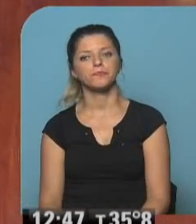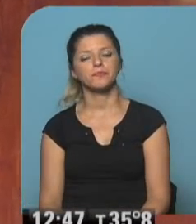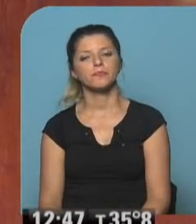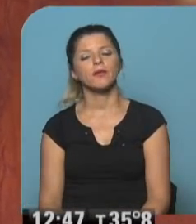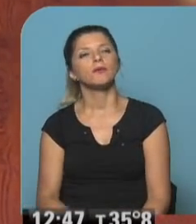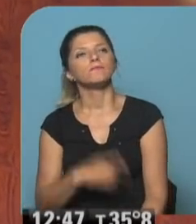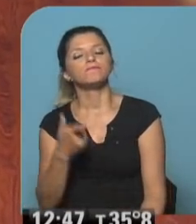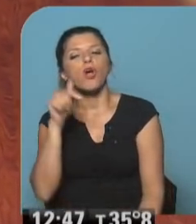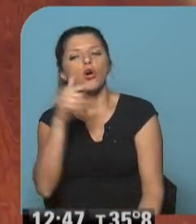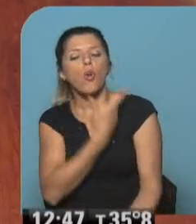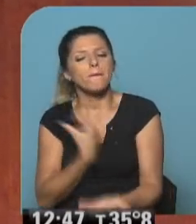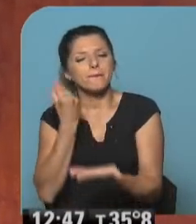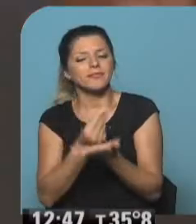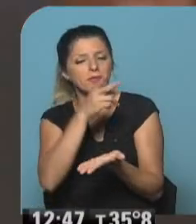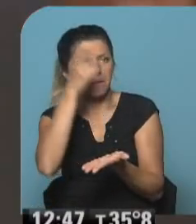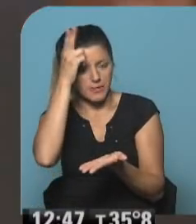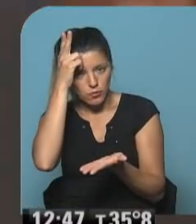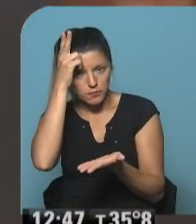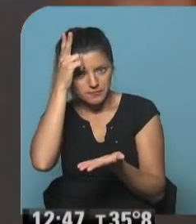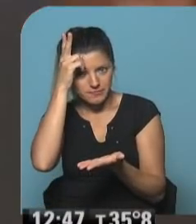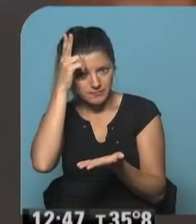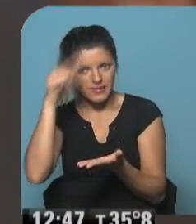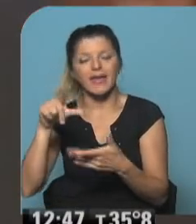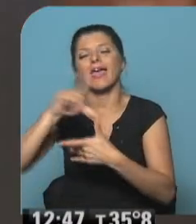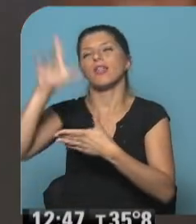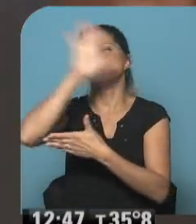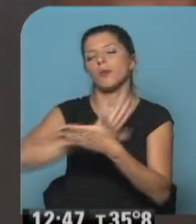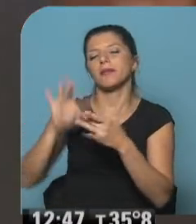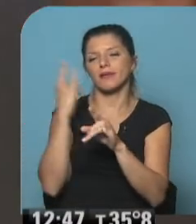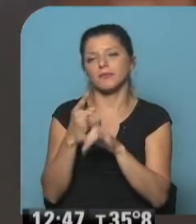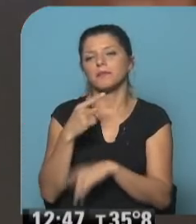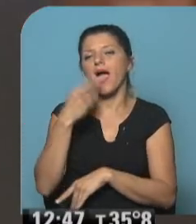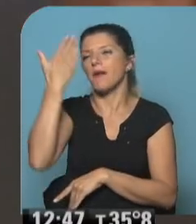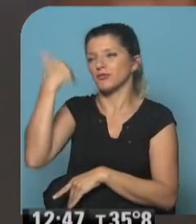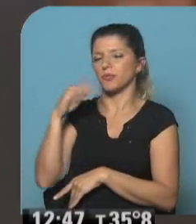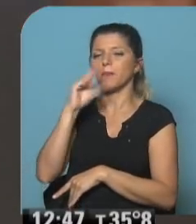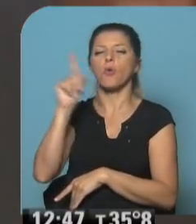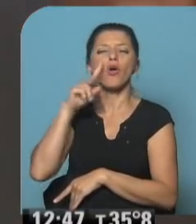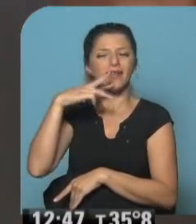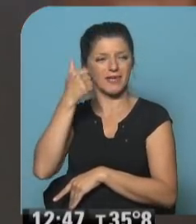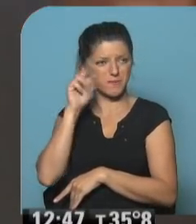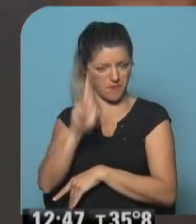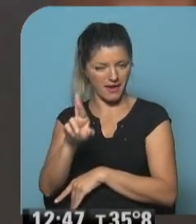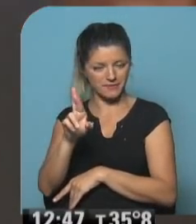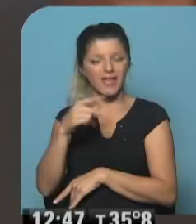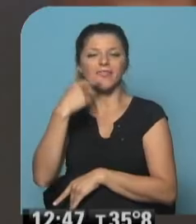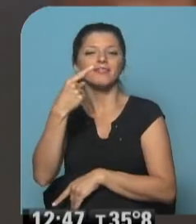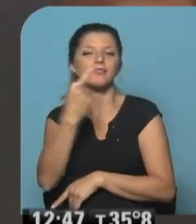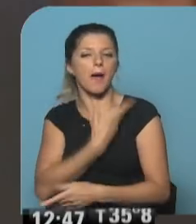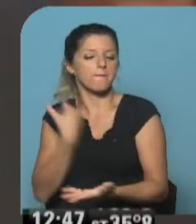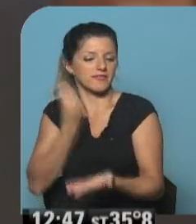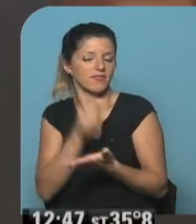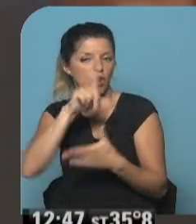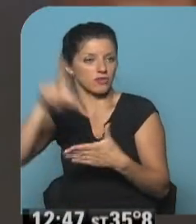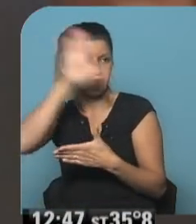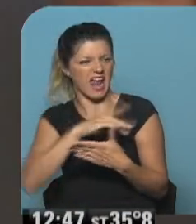responde? Digo, hay una vieja máxima de América latinoamericana atribuida a Bolívar, que es que los presidentes latinoamericanos tenían que ser fuertes. De hecho, Bolívar